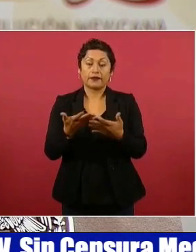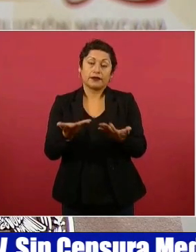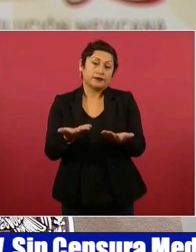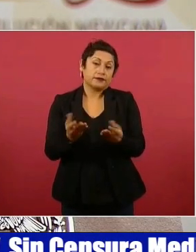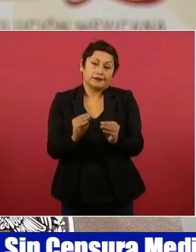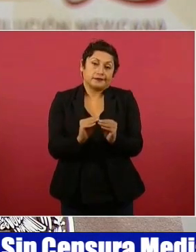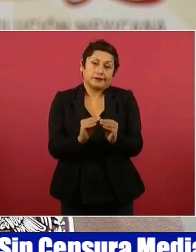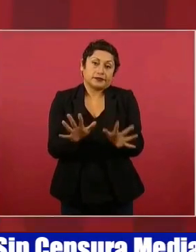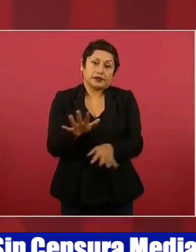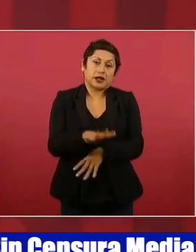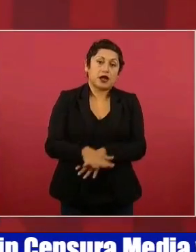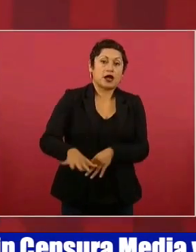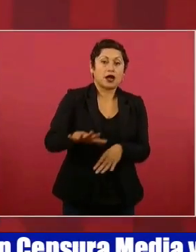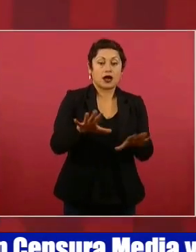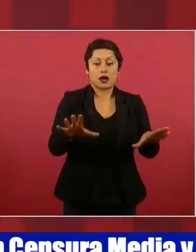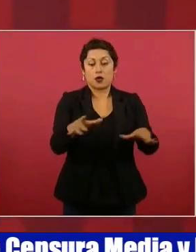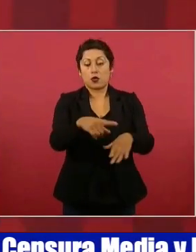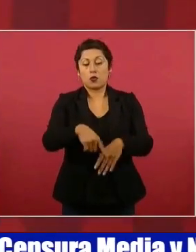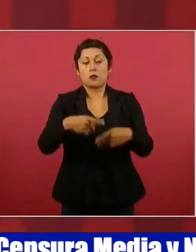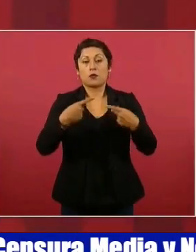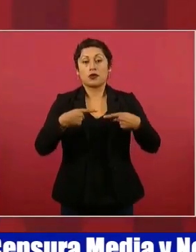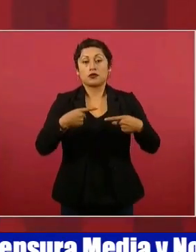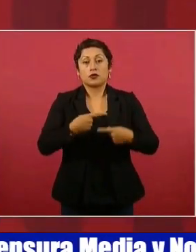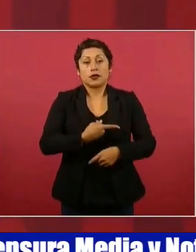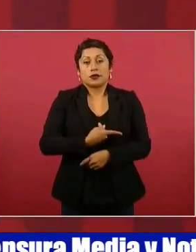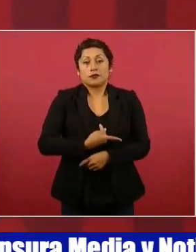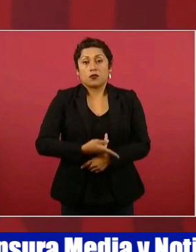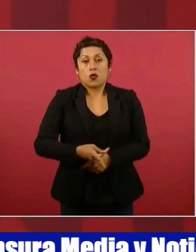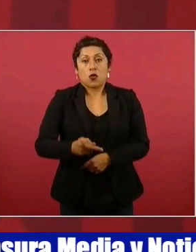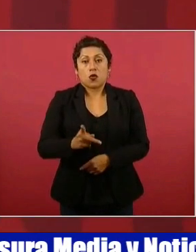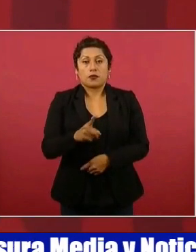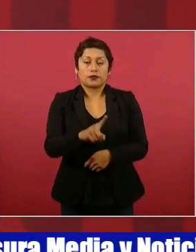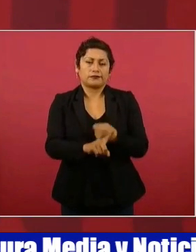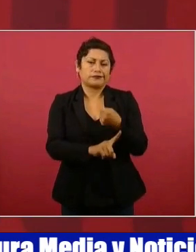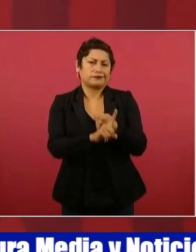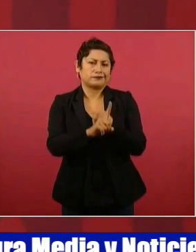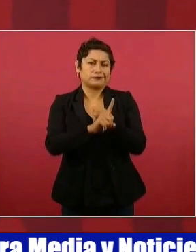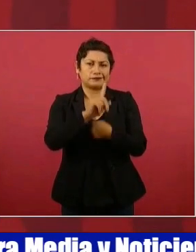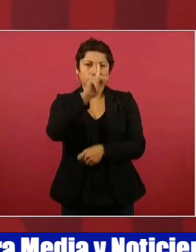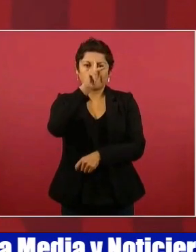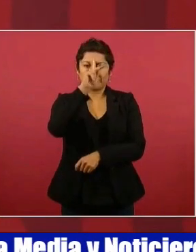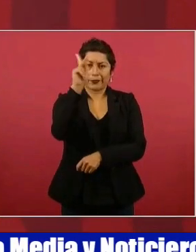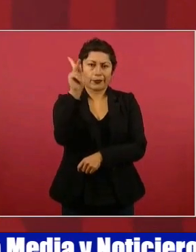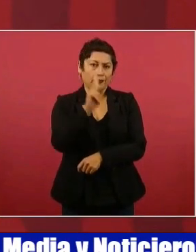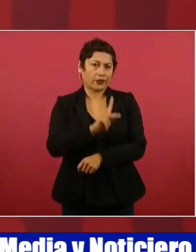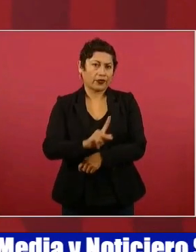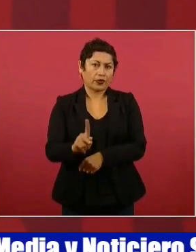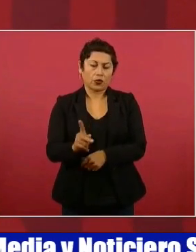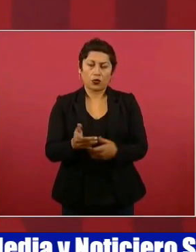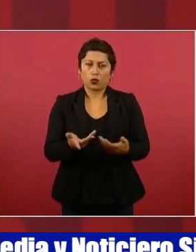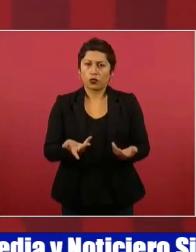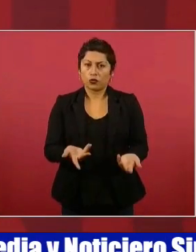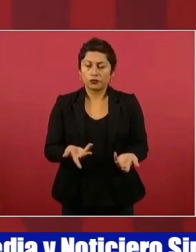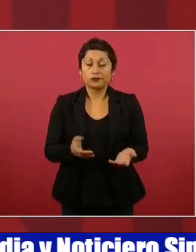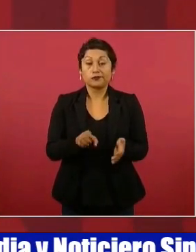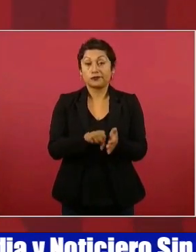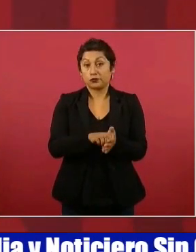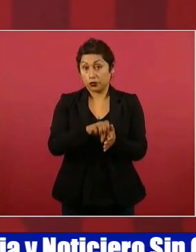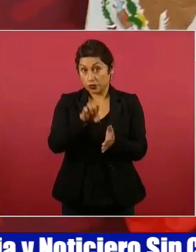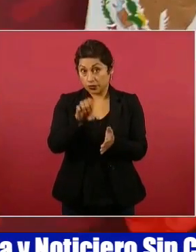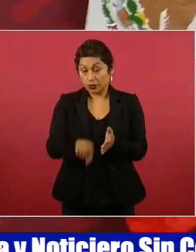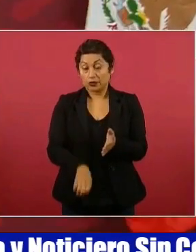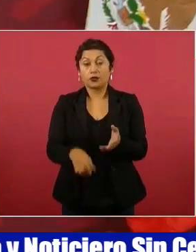la responsabilidad de ser transparentes. En todo esto también hay que reconocer que muchos de los medios digitales emergentes